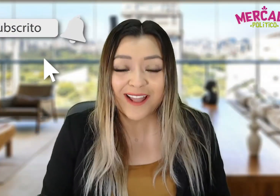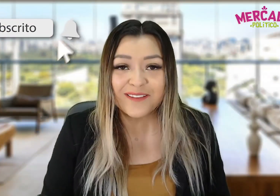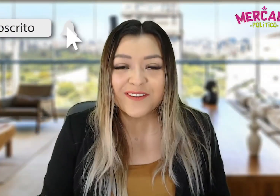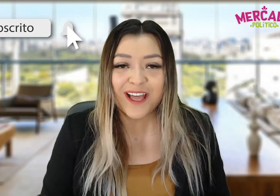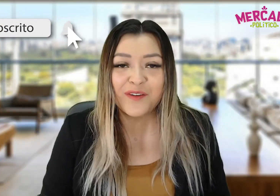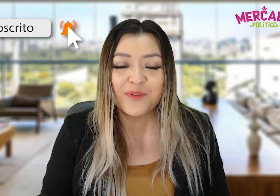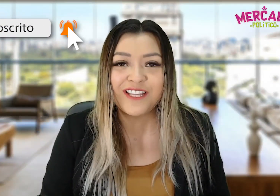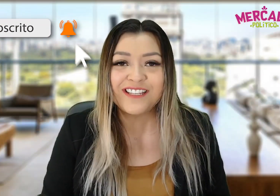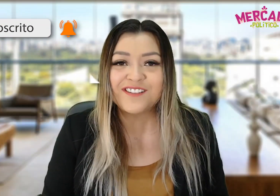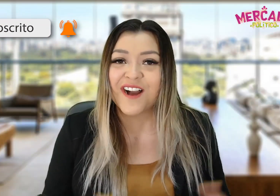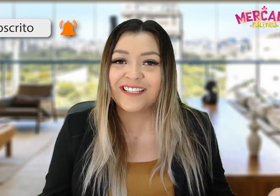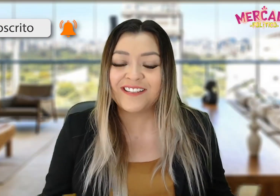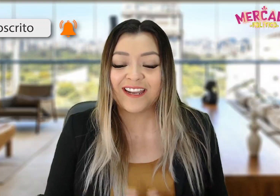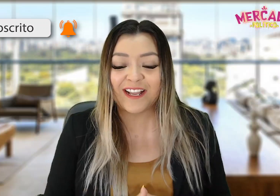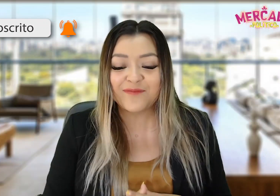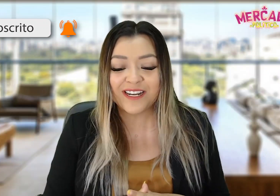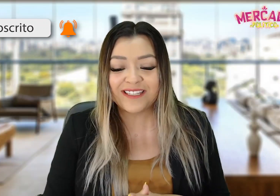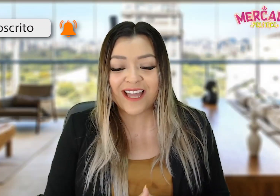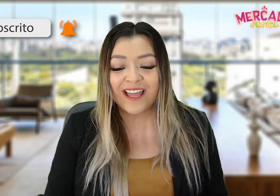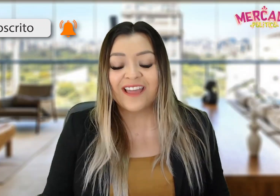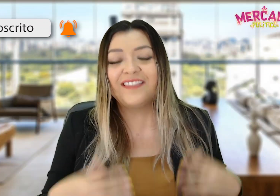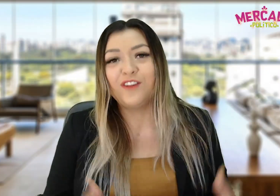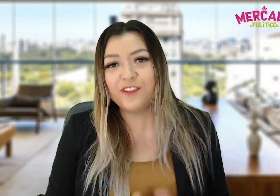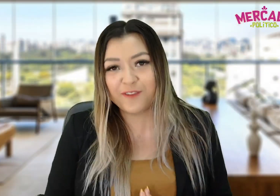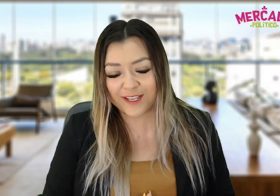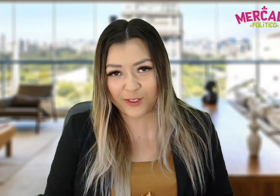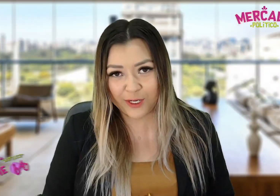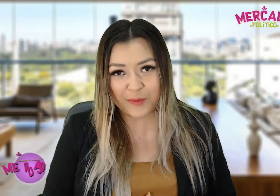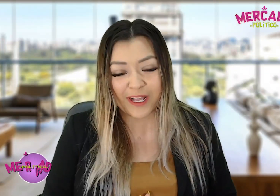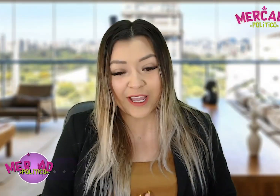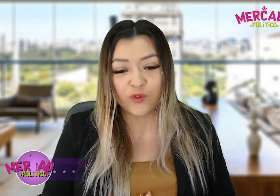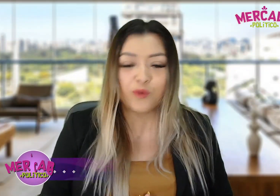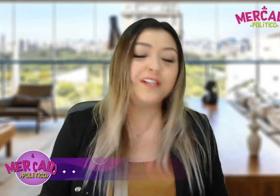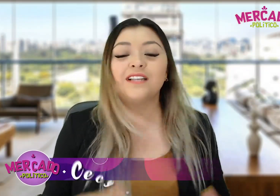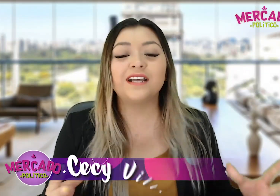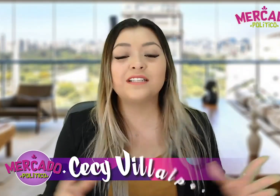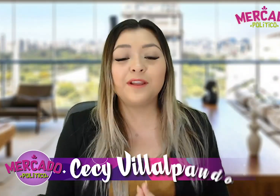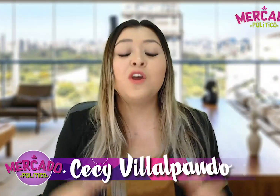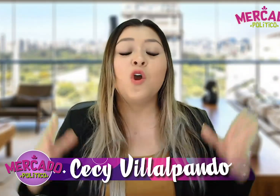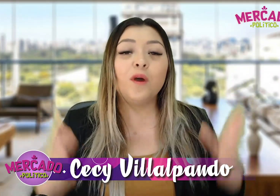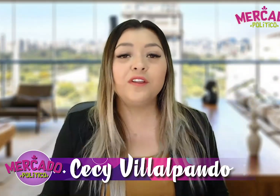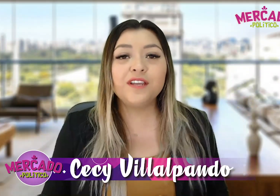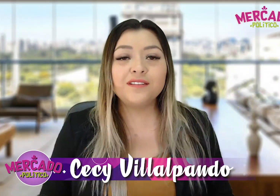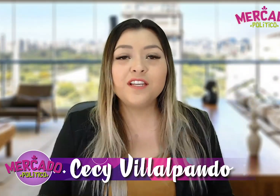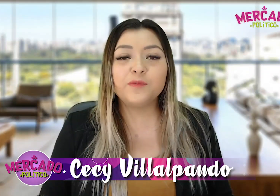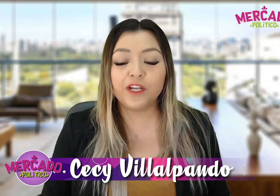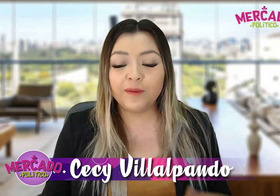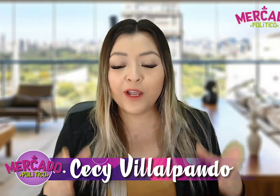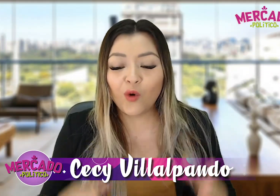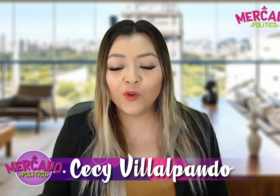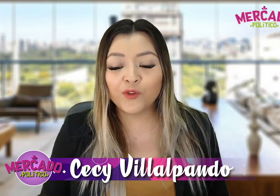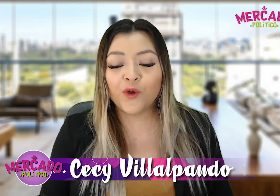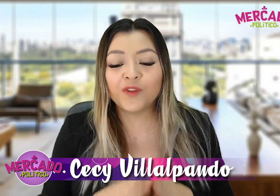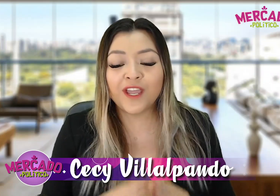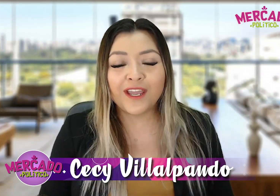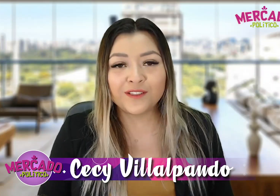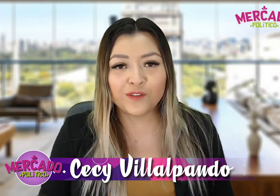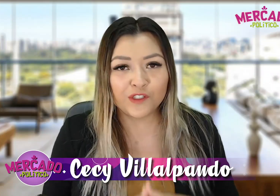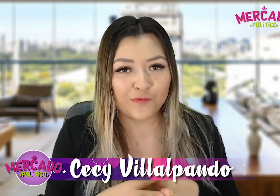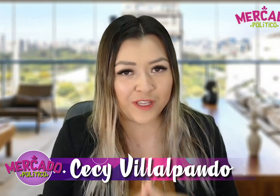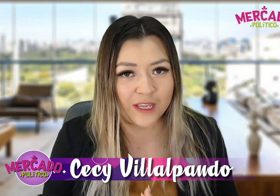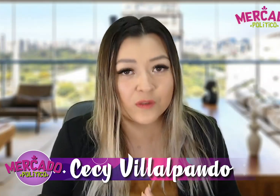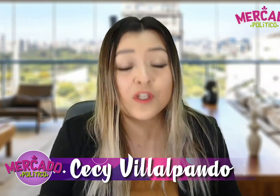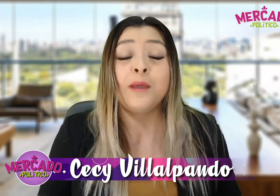este su canal de Mercado Político, activen la campanita de notificaciones para que YouTube les haga saber cuando ya está disponible otro de